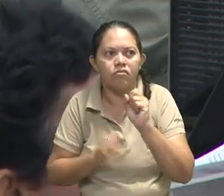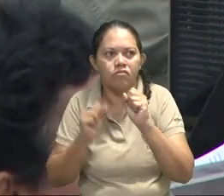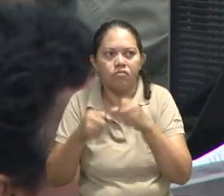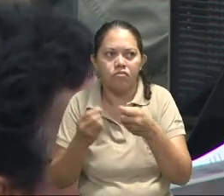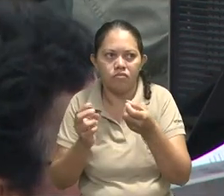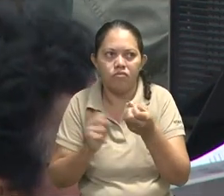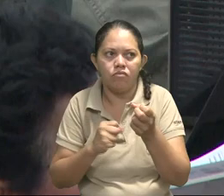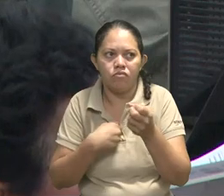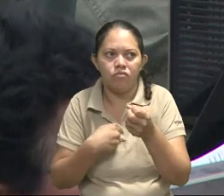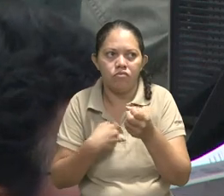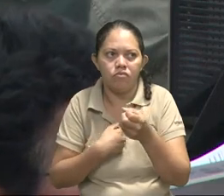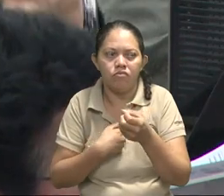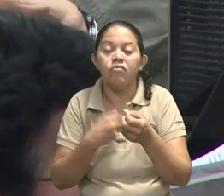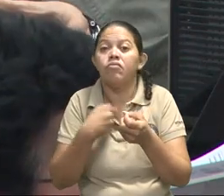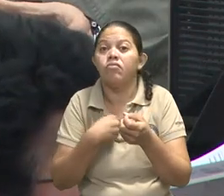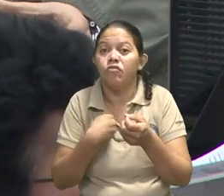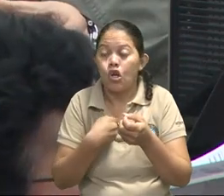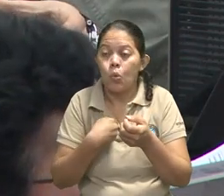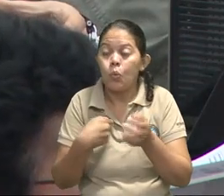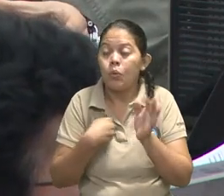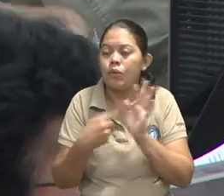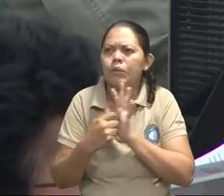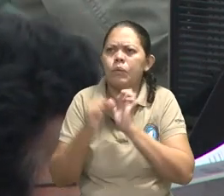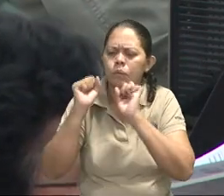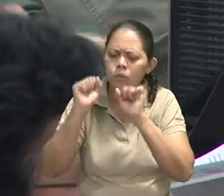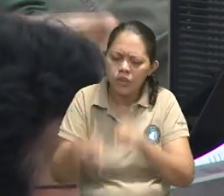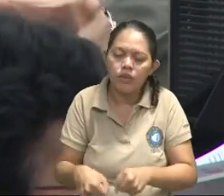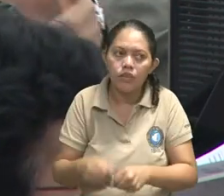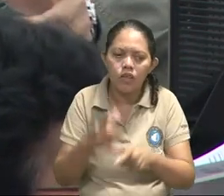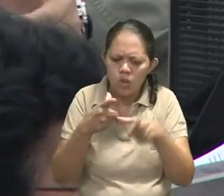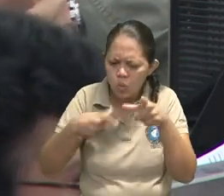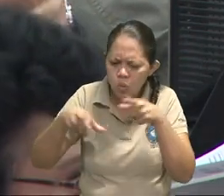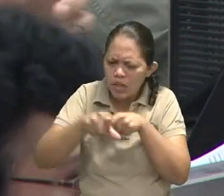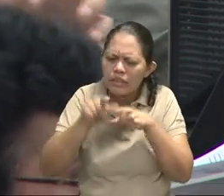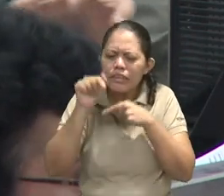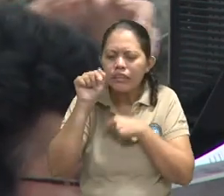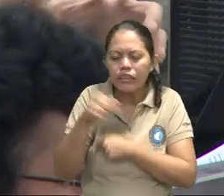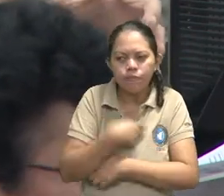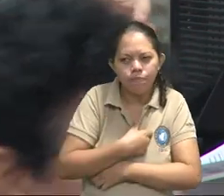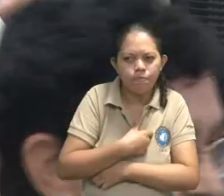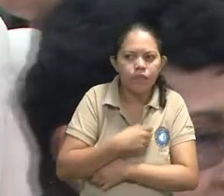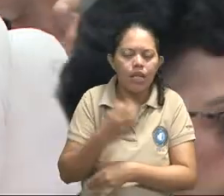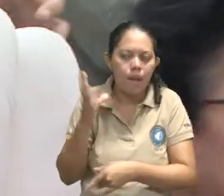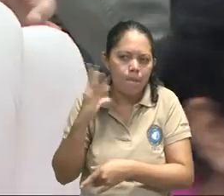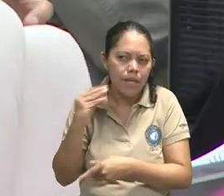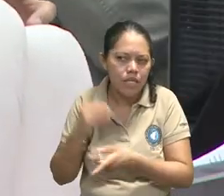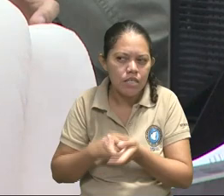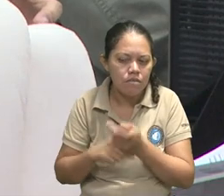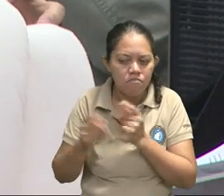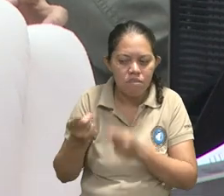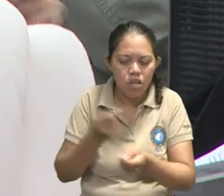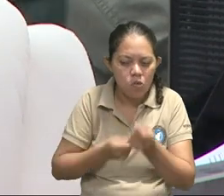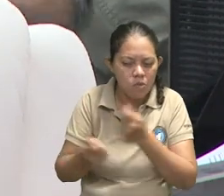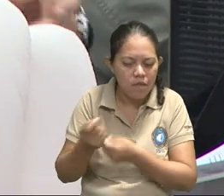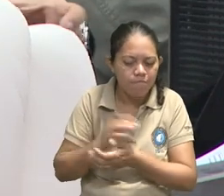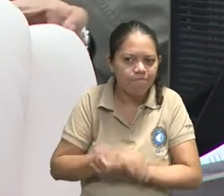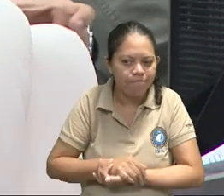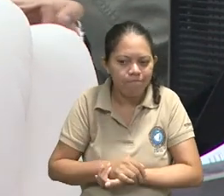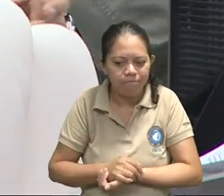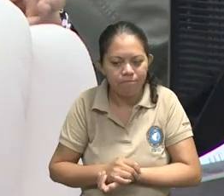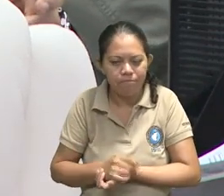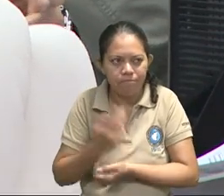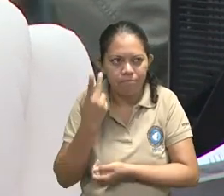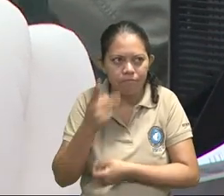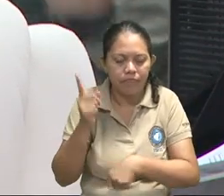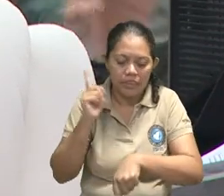podés, en determinado centro geográfico, con determinados agentes económicos y en